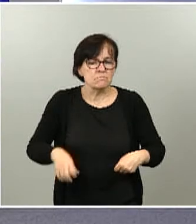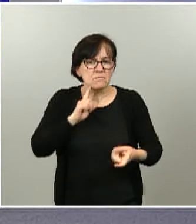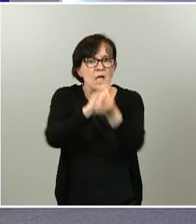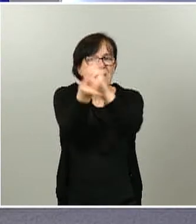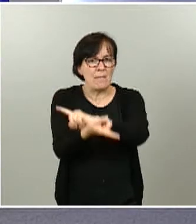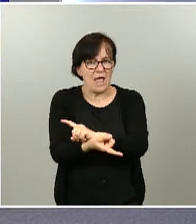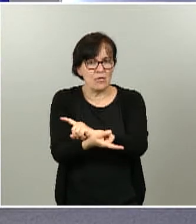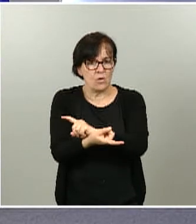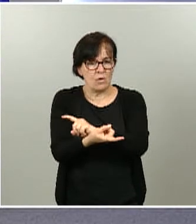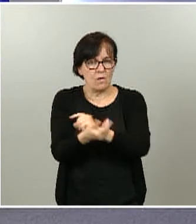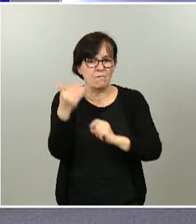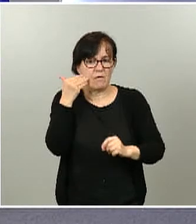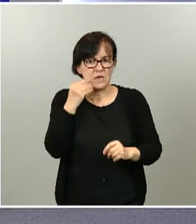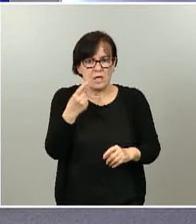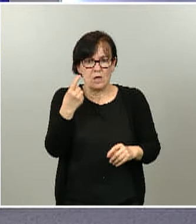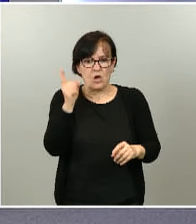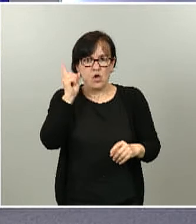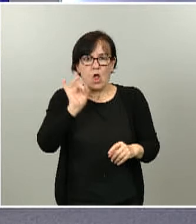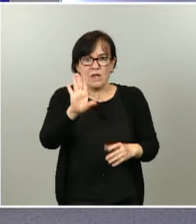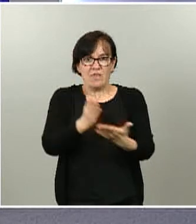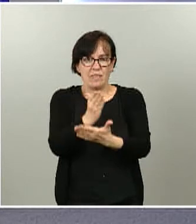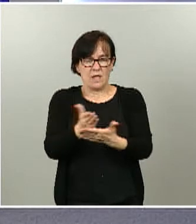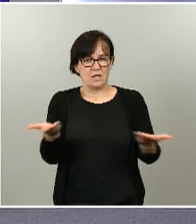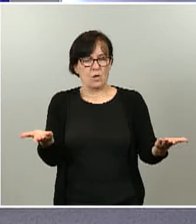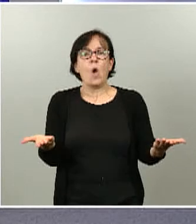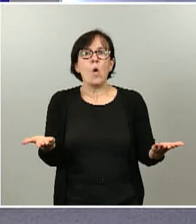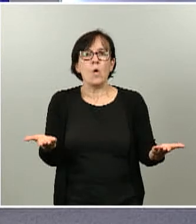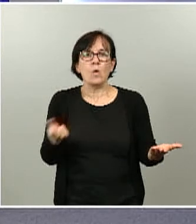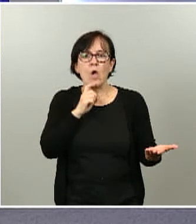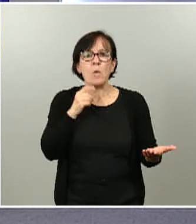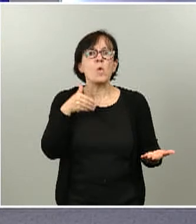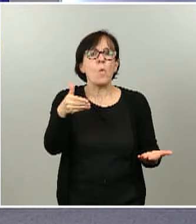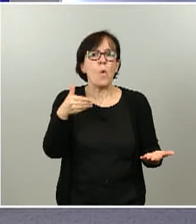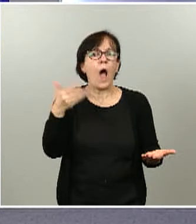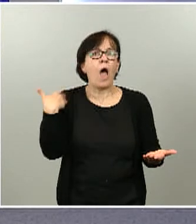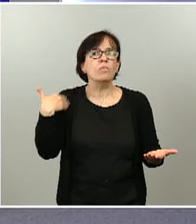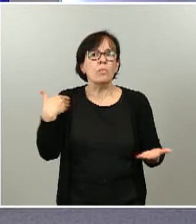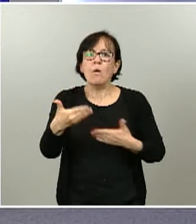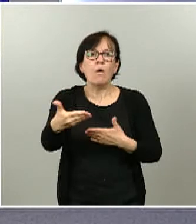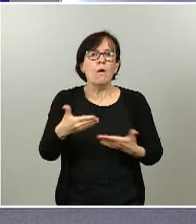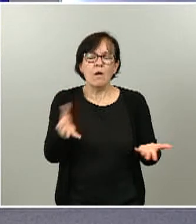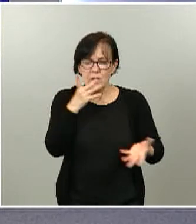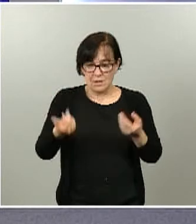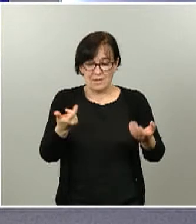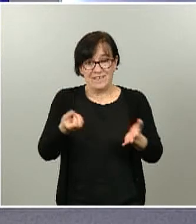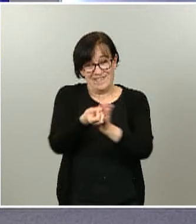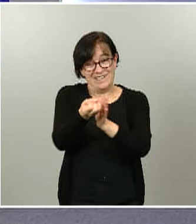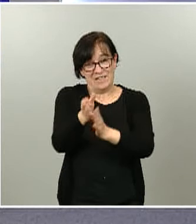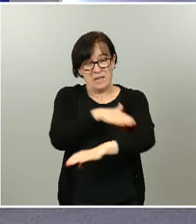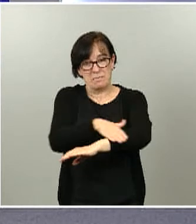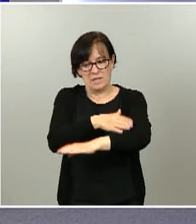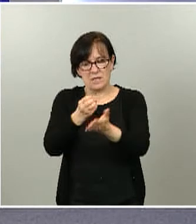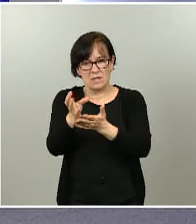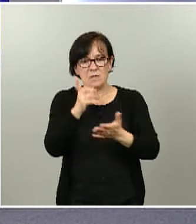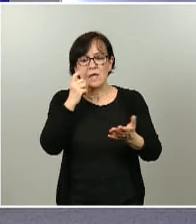fueran tan solo 15 días. ¿Cómo y cuándo? Sobre todo, también quería preguntar a la ministra portavoz en estos momentos con qué apoyos